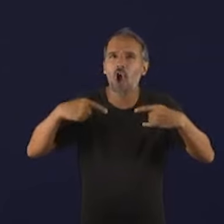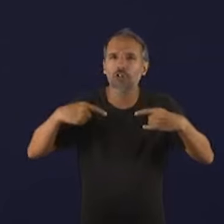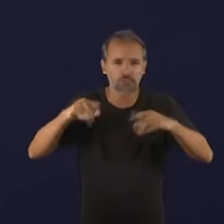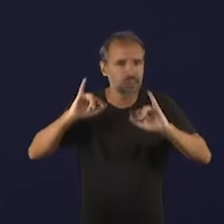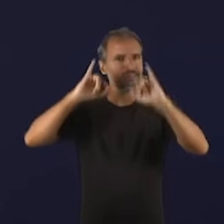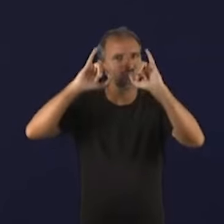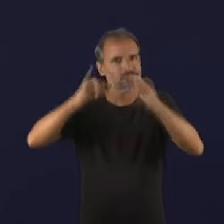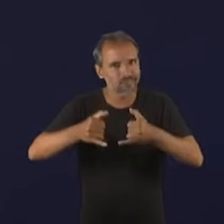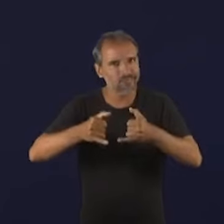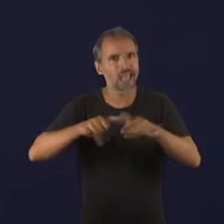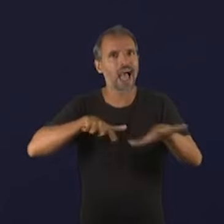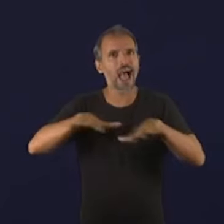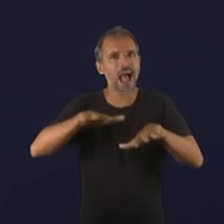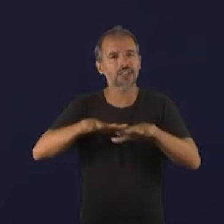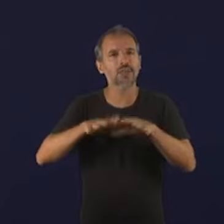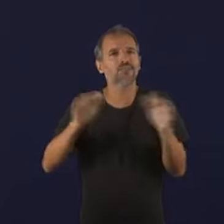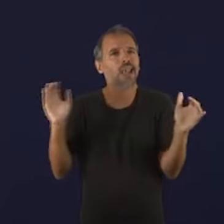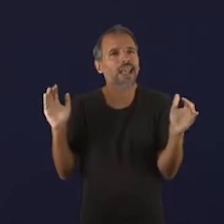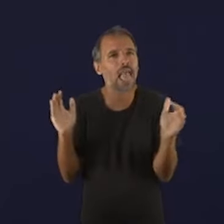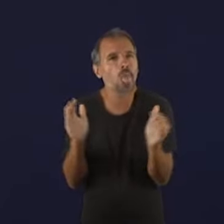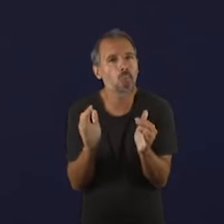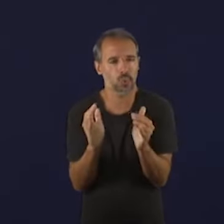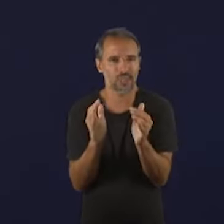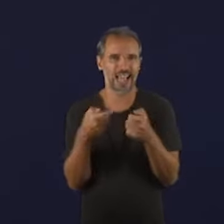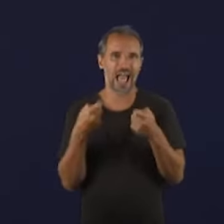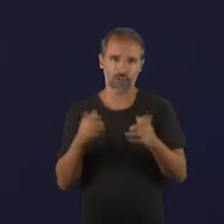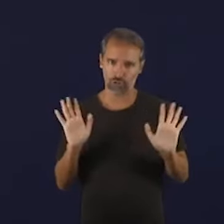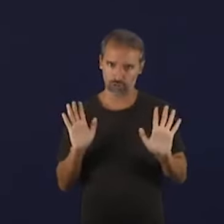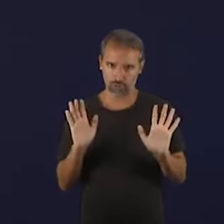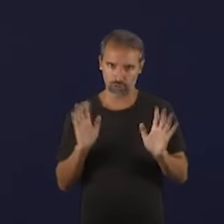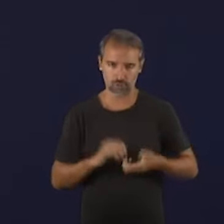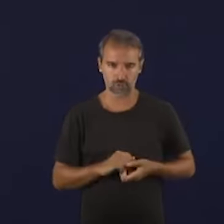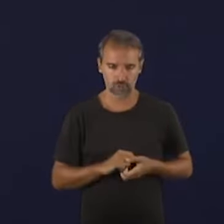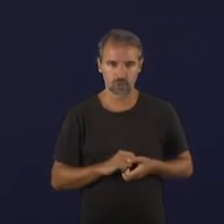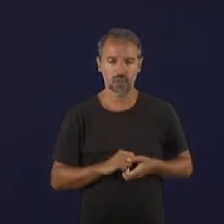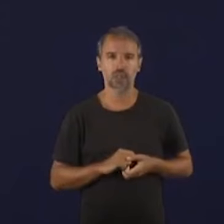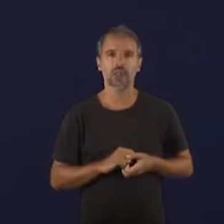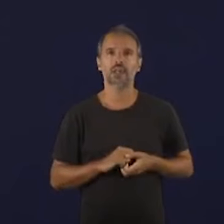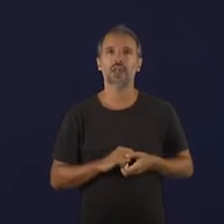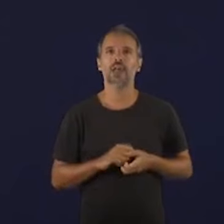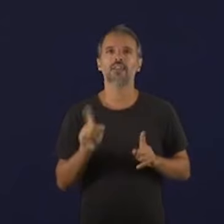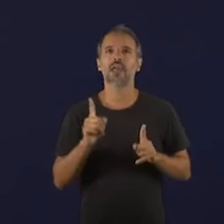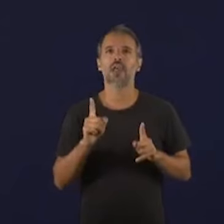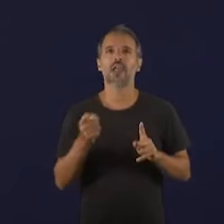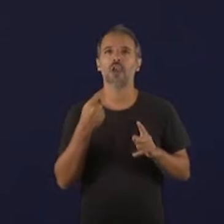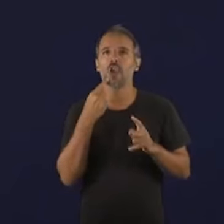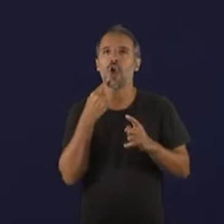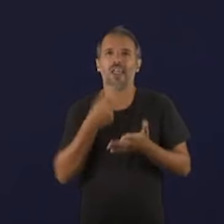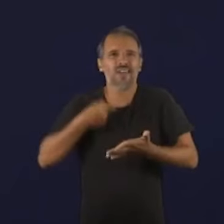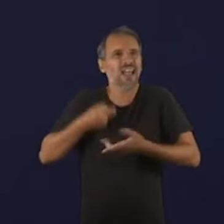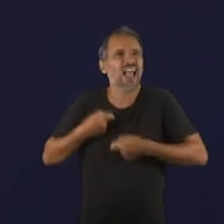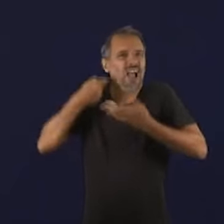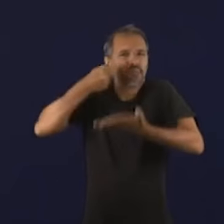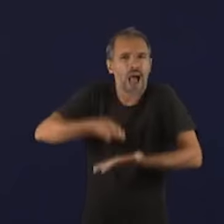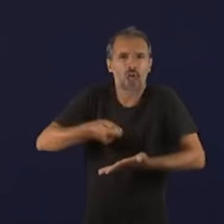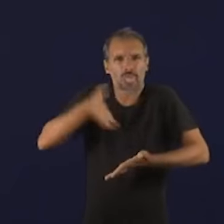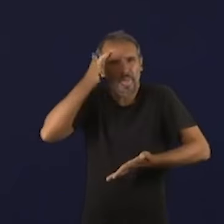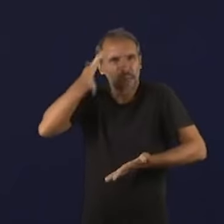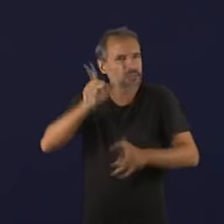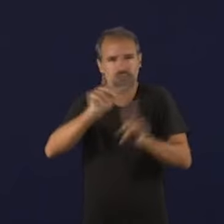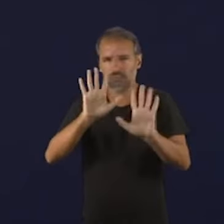adelante cualquier acción que implique reducir gastos y no no tener erogaciones que no tengan absolutamente ningún